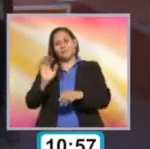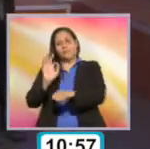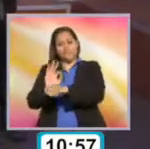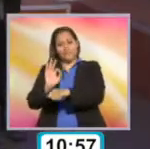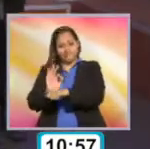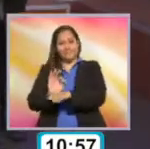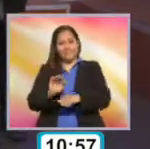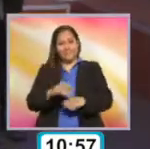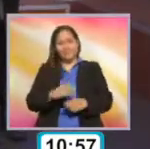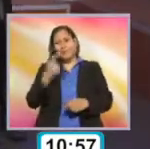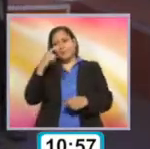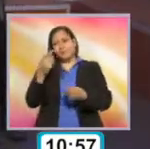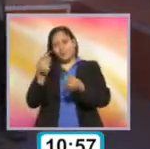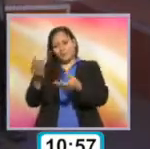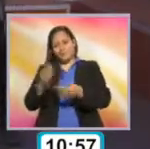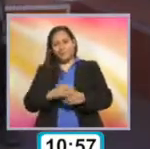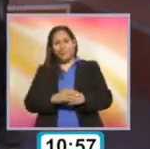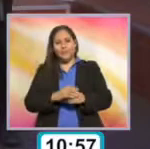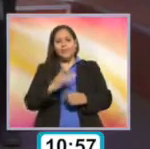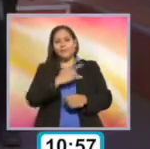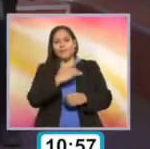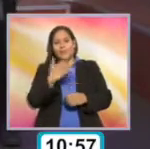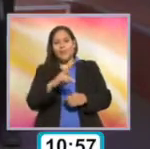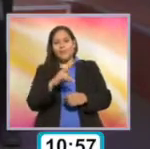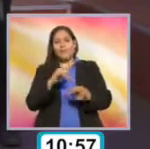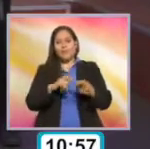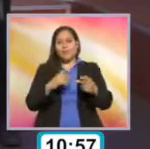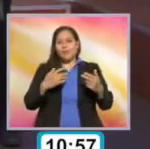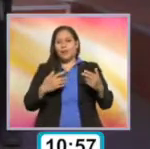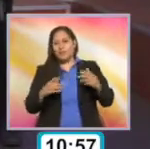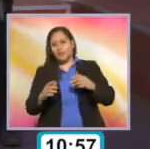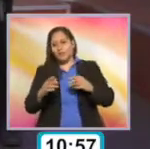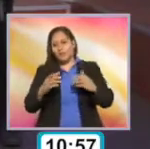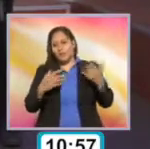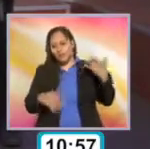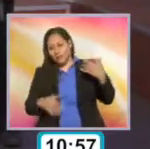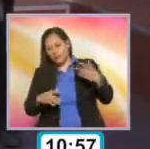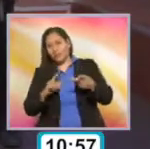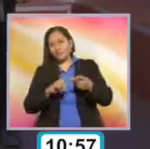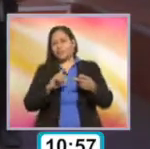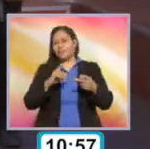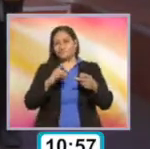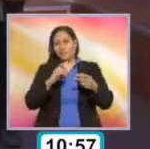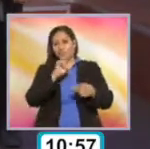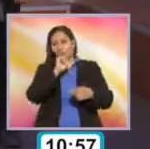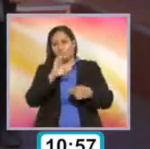que... Sí, está romántico, hay influencias de rock, R&B, de Claro. pop. Está